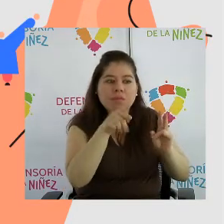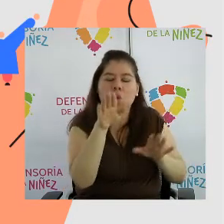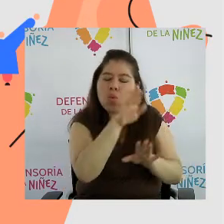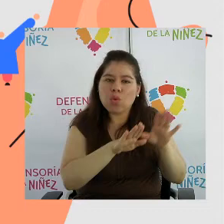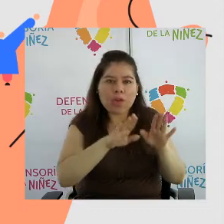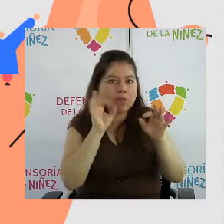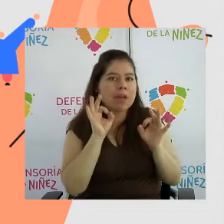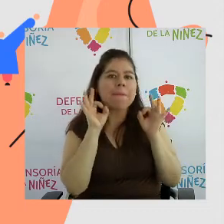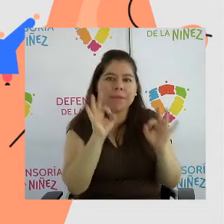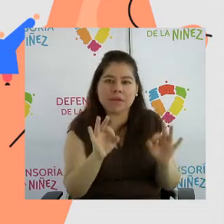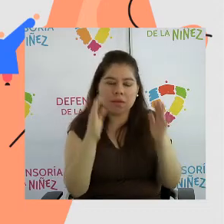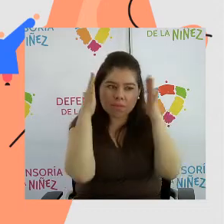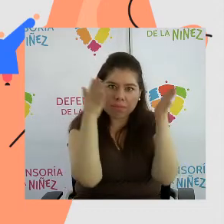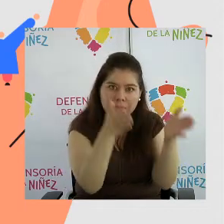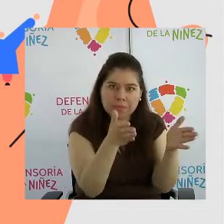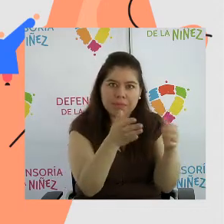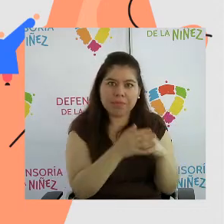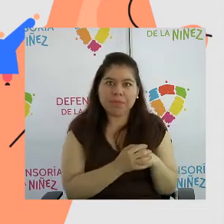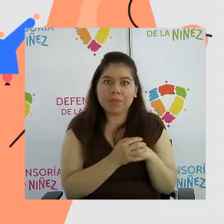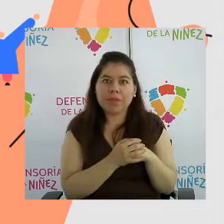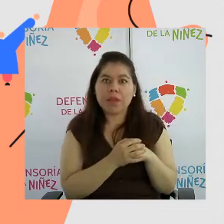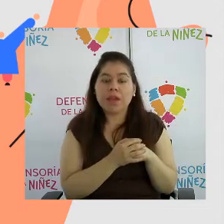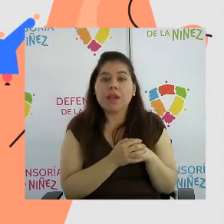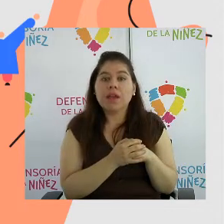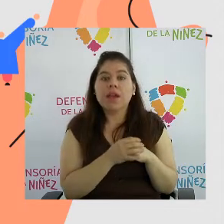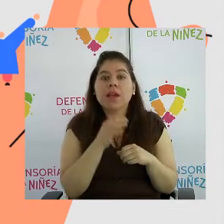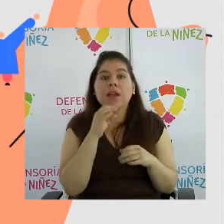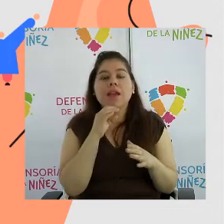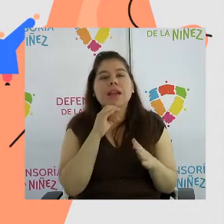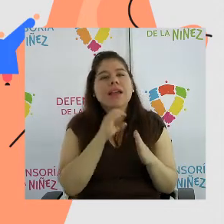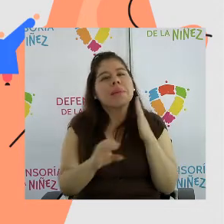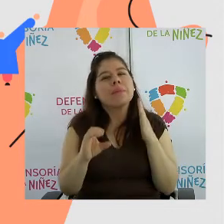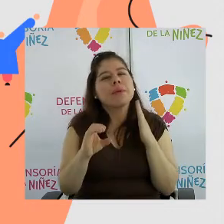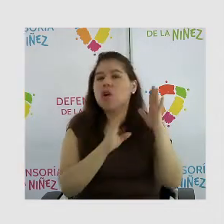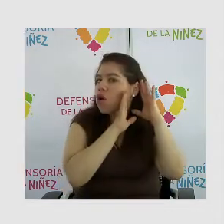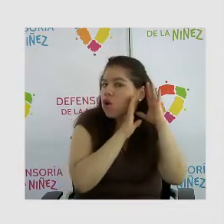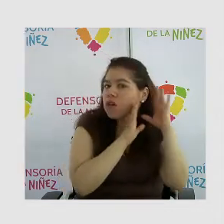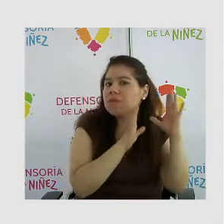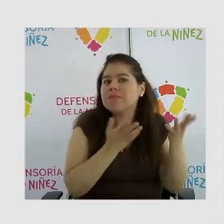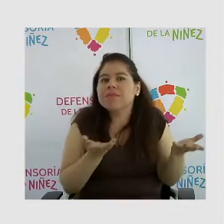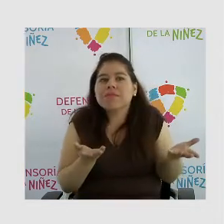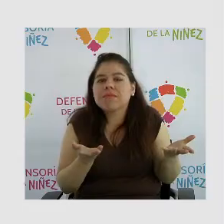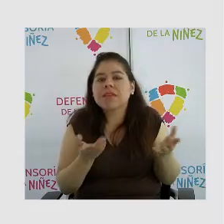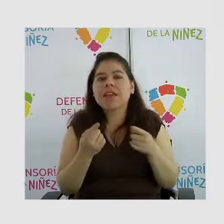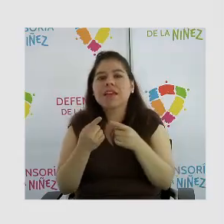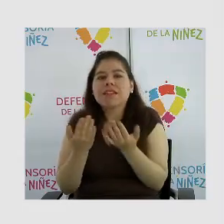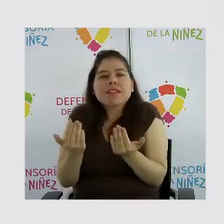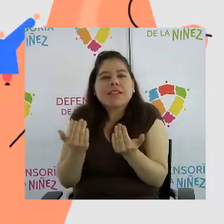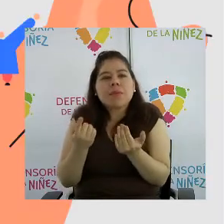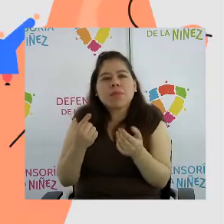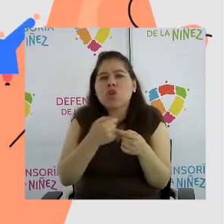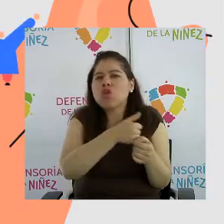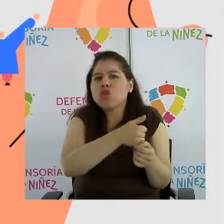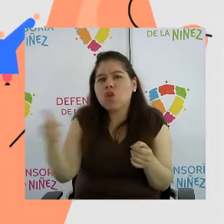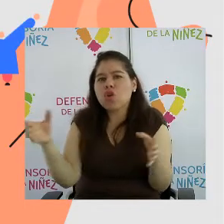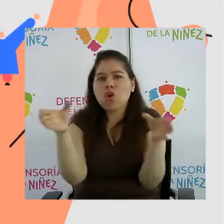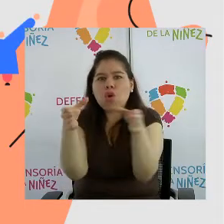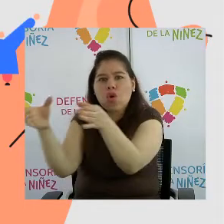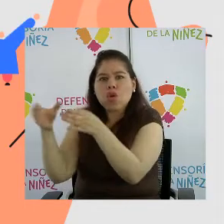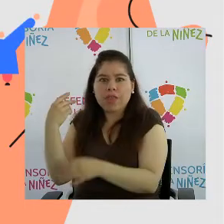el capítulo de Derecho a ser oído, lo que desarrollamos es la necesidad de que todos los órganos del Estado y también la sociedad en su conjunto y